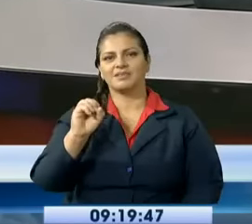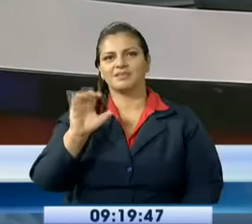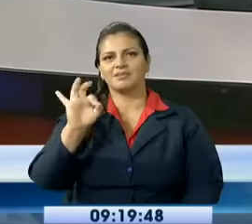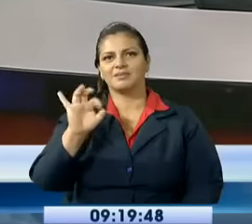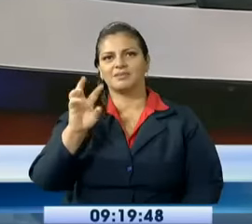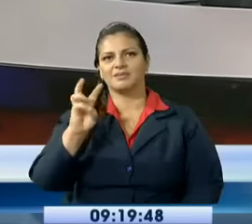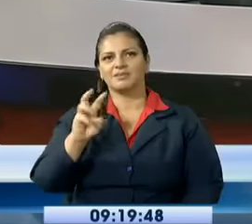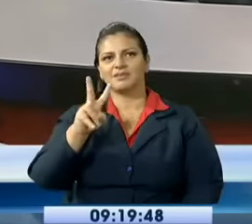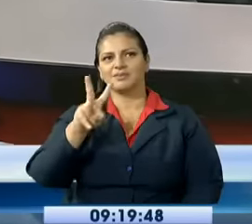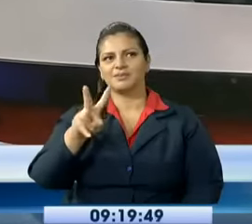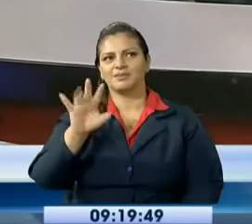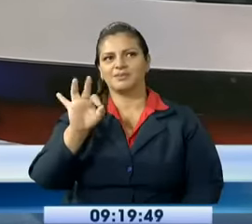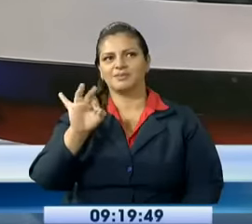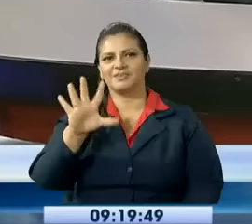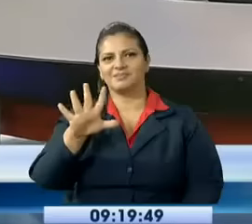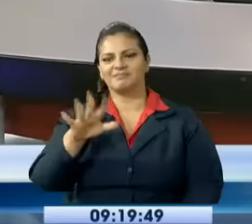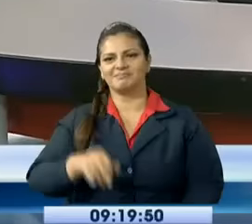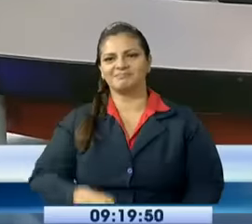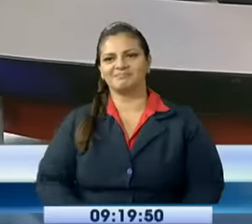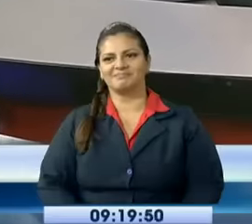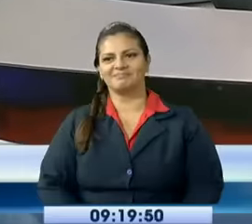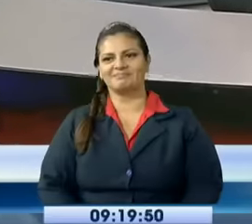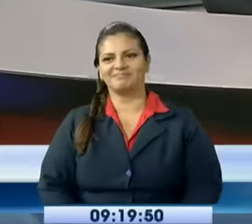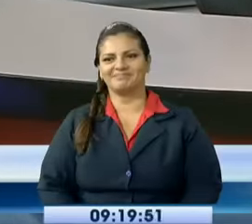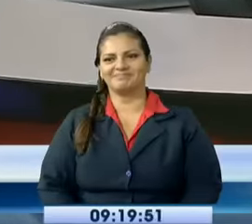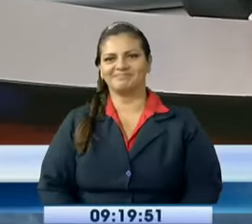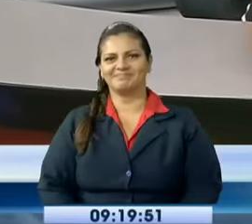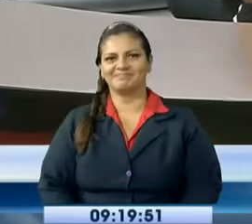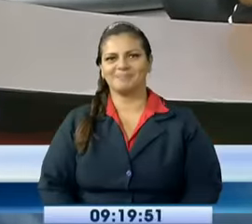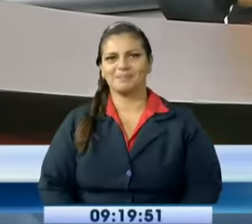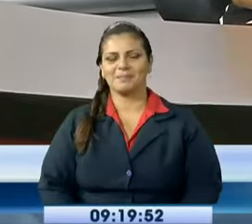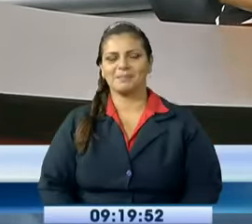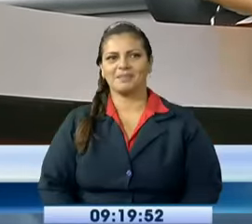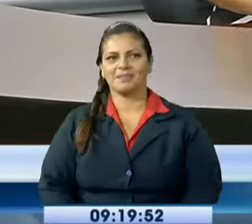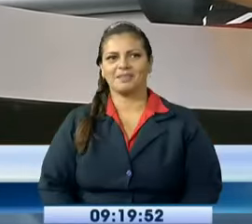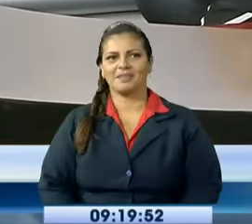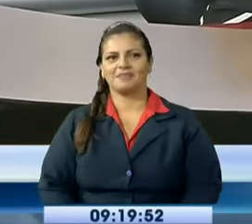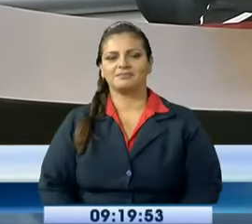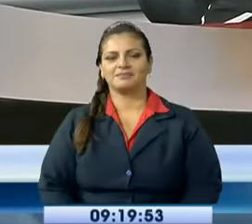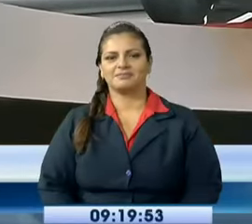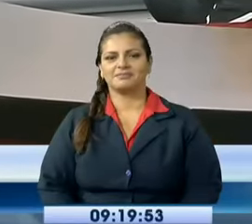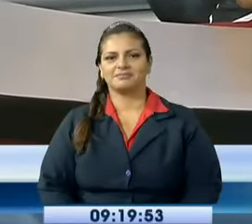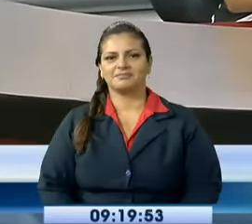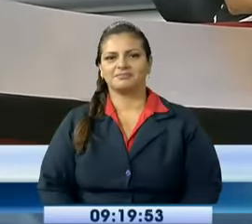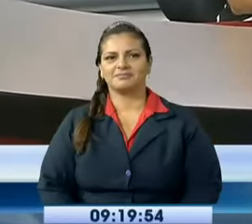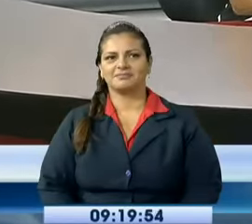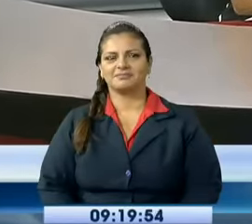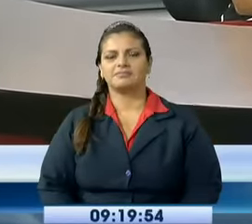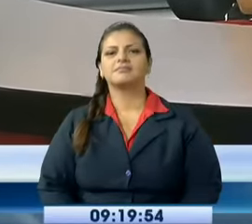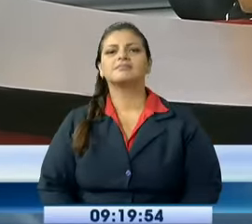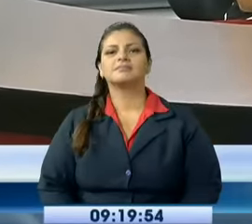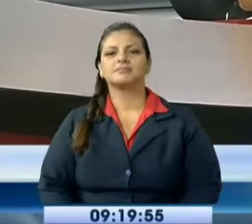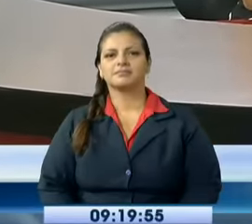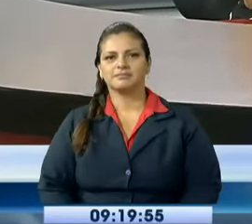099-6096-295. Ahí nos llaman. Ahí al revés. Nos escriben. Escriben y llámenos también. Por favor. Bueno, nos pueden llamar al